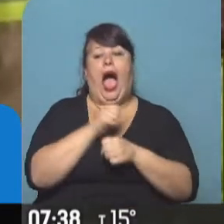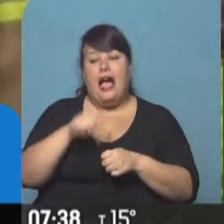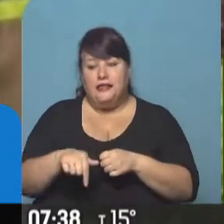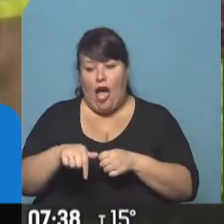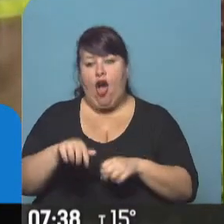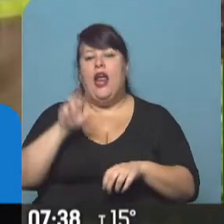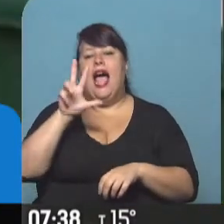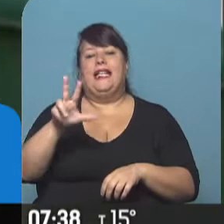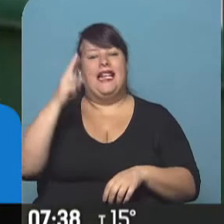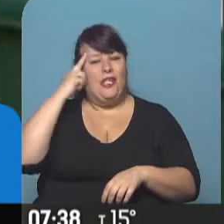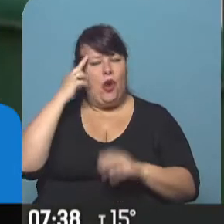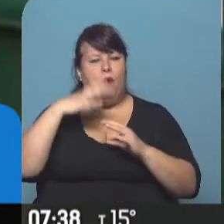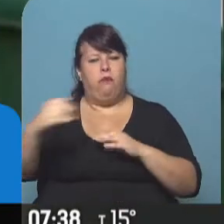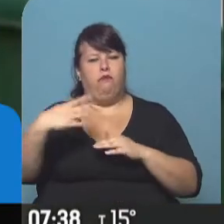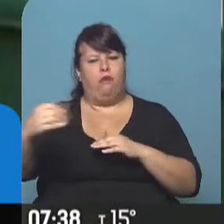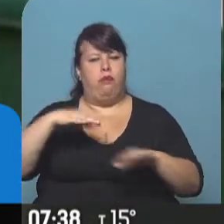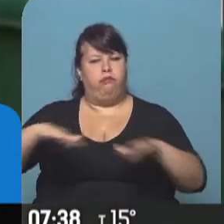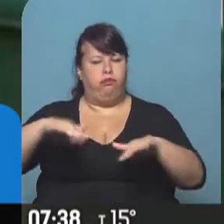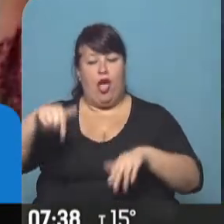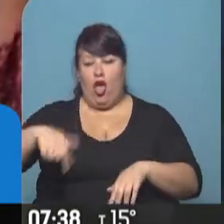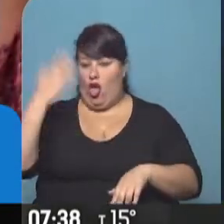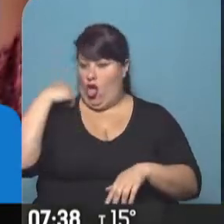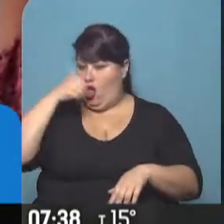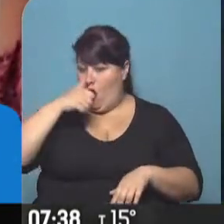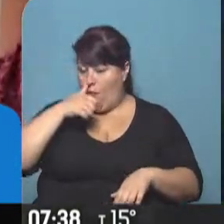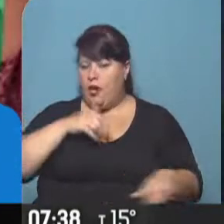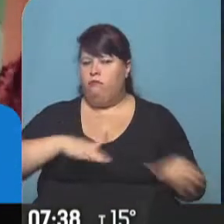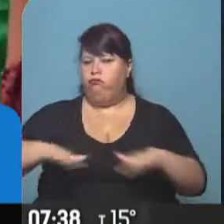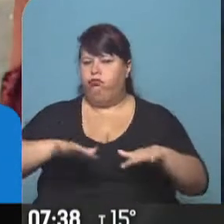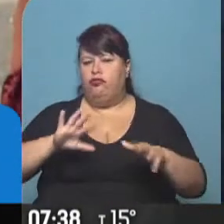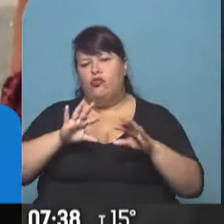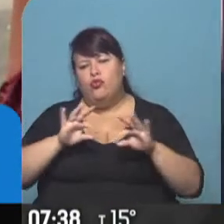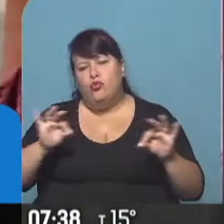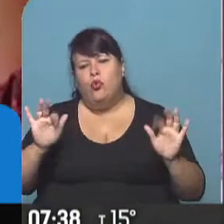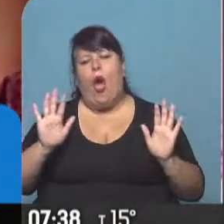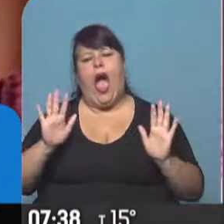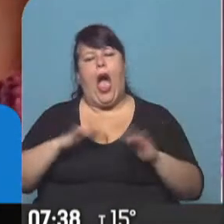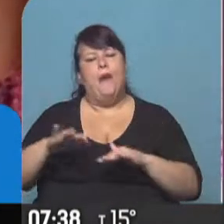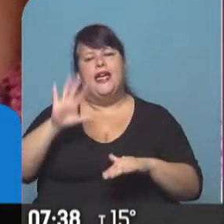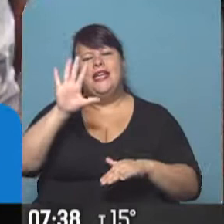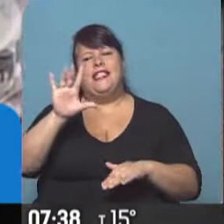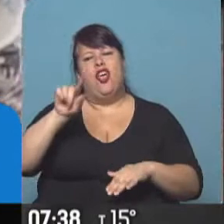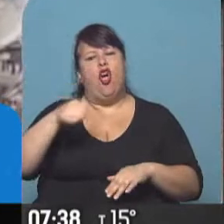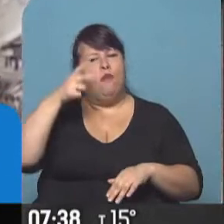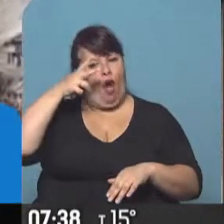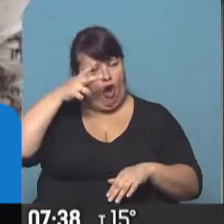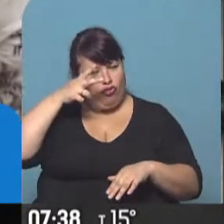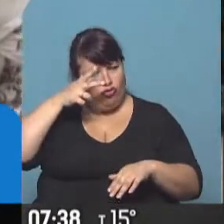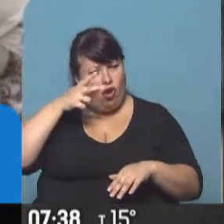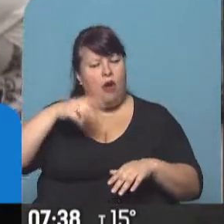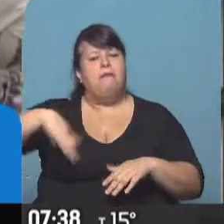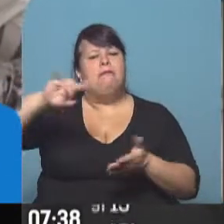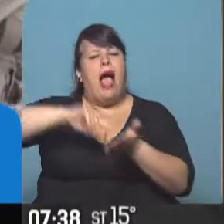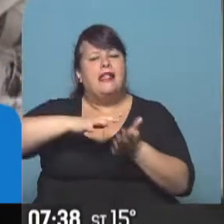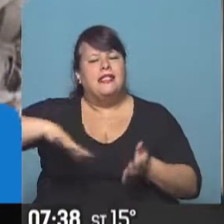sucedieron 39 réplicas. Este domingo se registró un temblor moderado de magnitud de 5,8 con